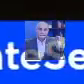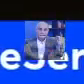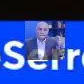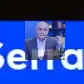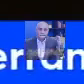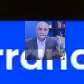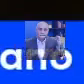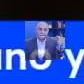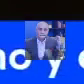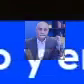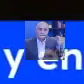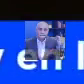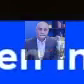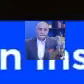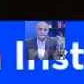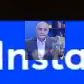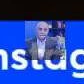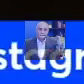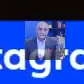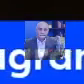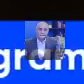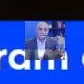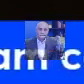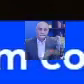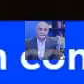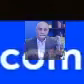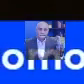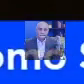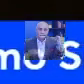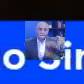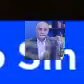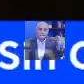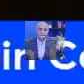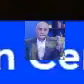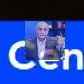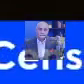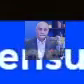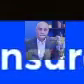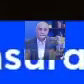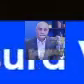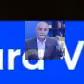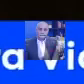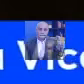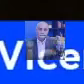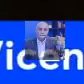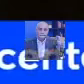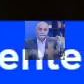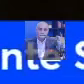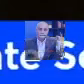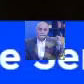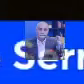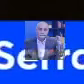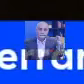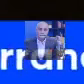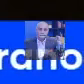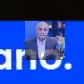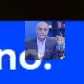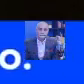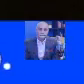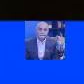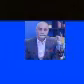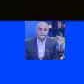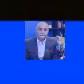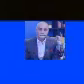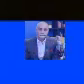bien para el país, Vicente, y muy bien para el presidente López Obrador. Una vez más queda en vergüenza la derecha en nuestro país. Una